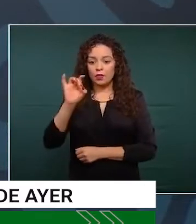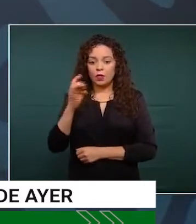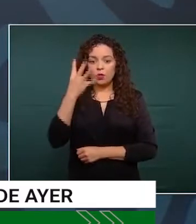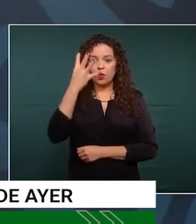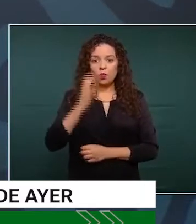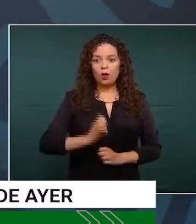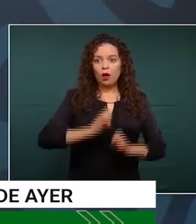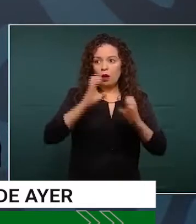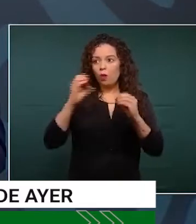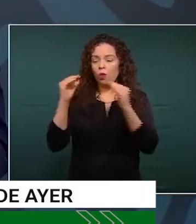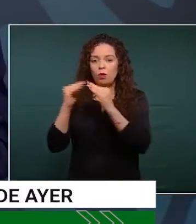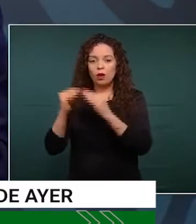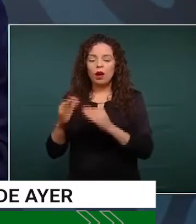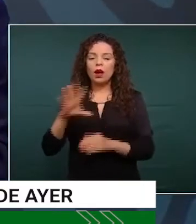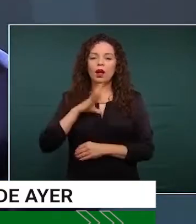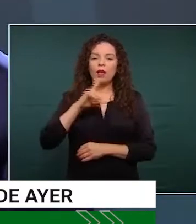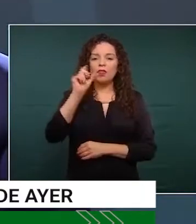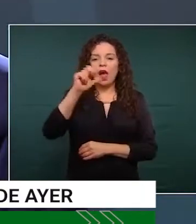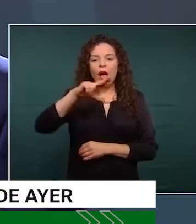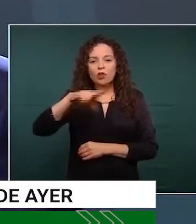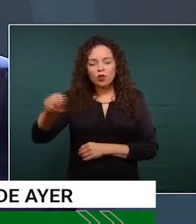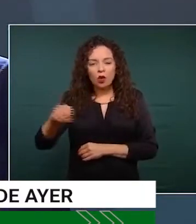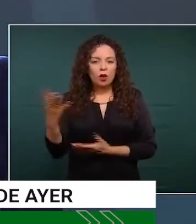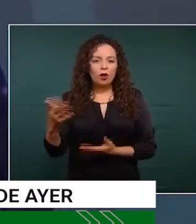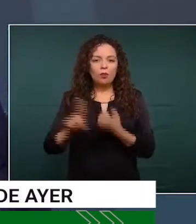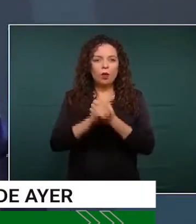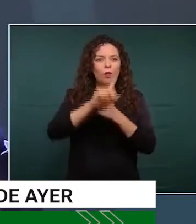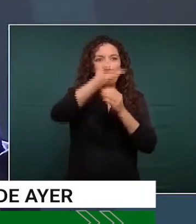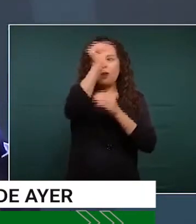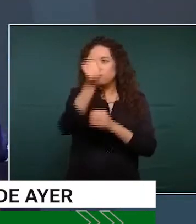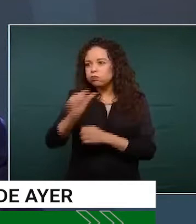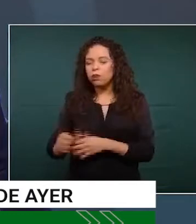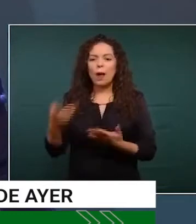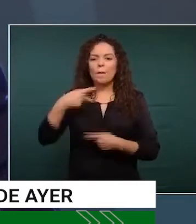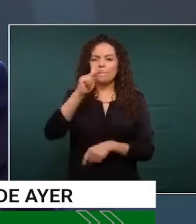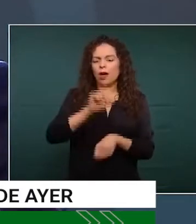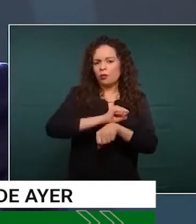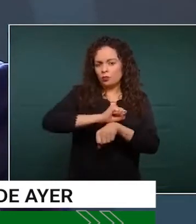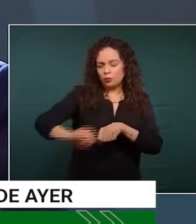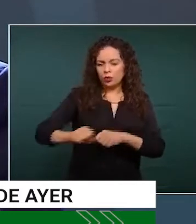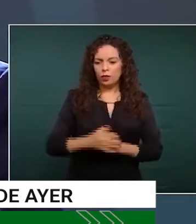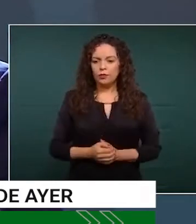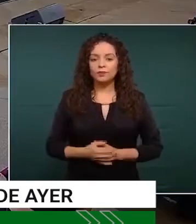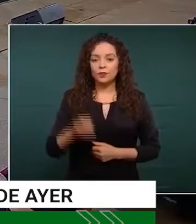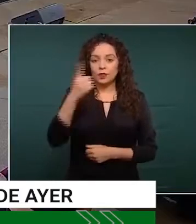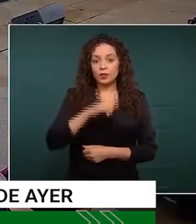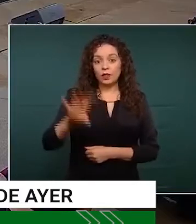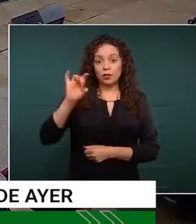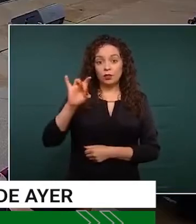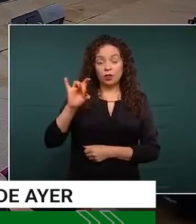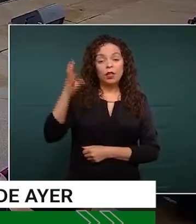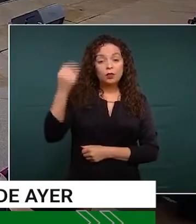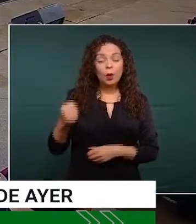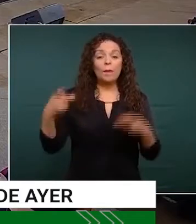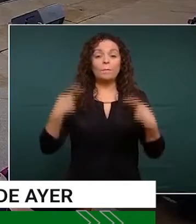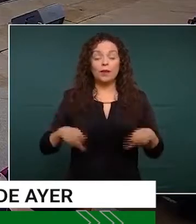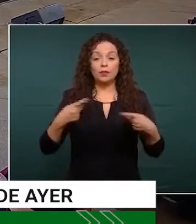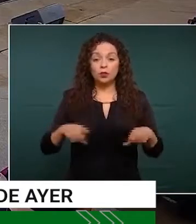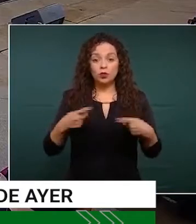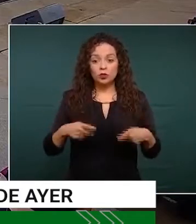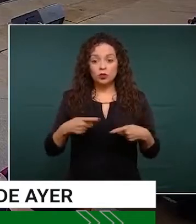con algún tipo de daño, daños menores, 21 hospitales también. También con daños menores, 139